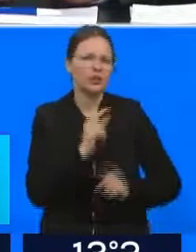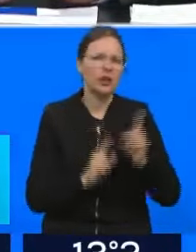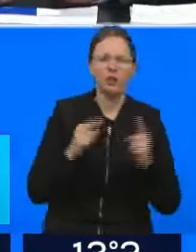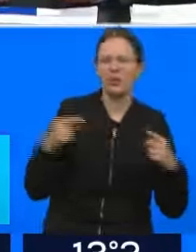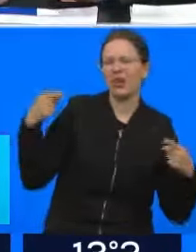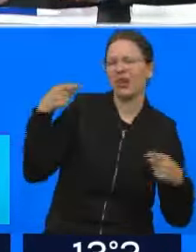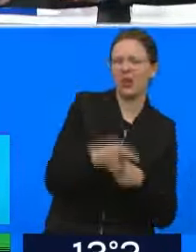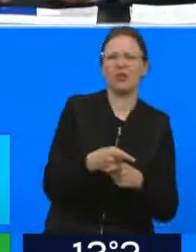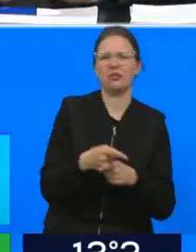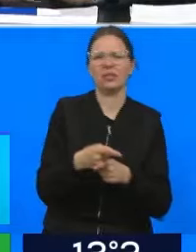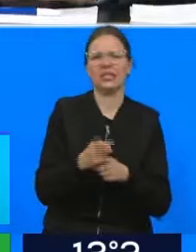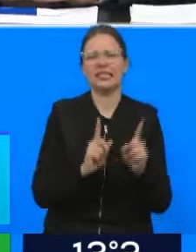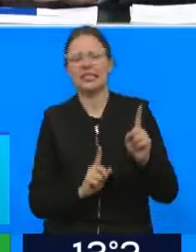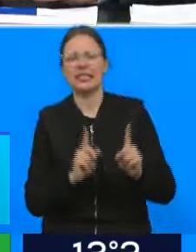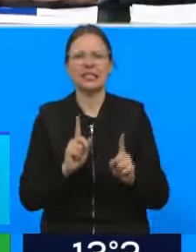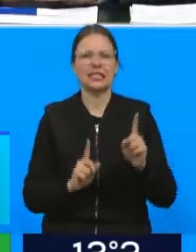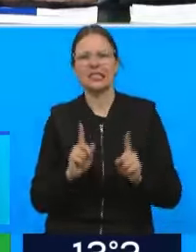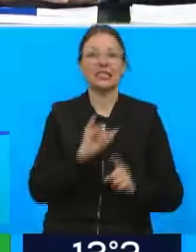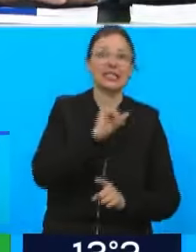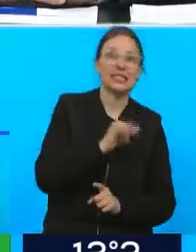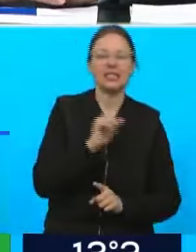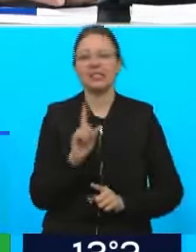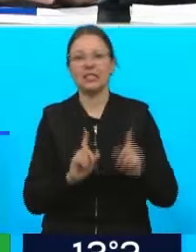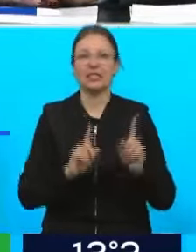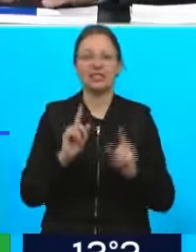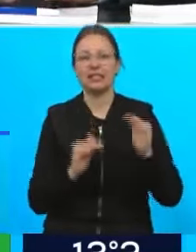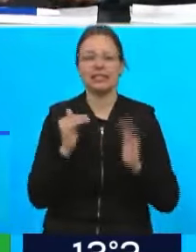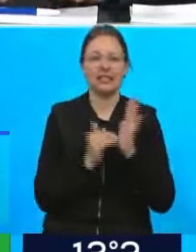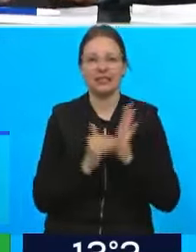una suerte de ni a la lucha antigranizo, pero ya